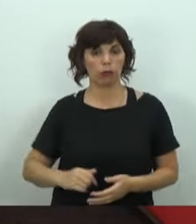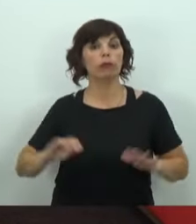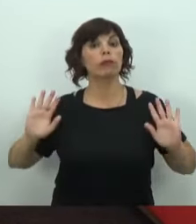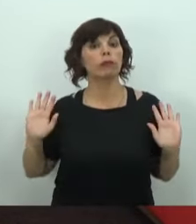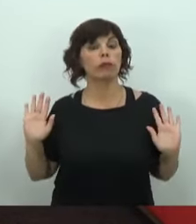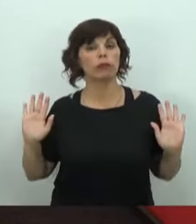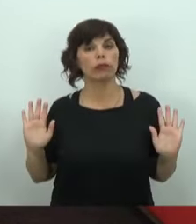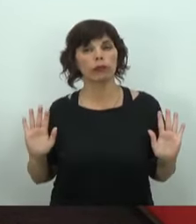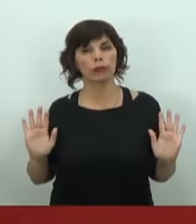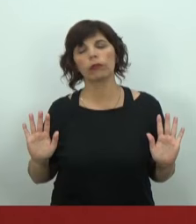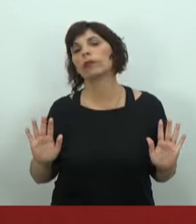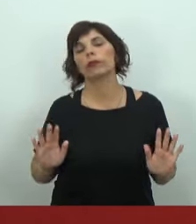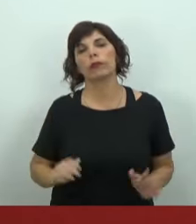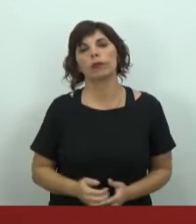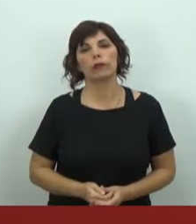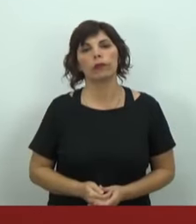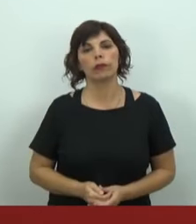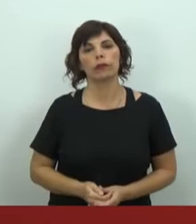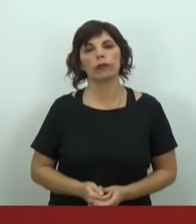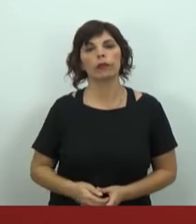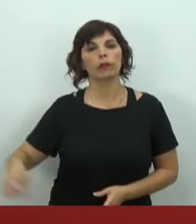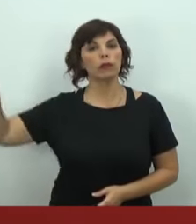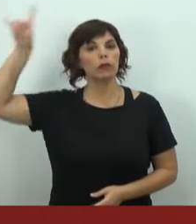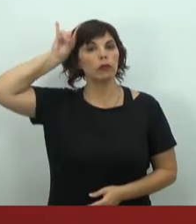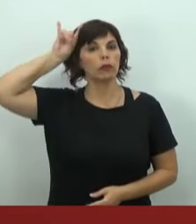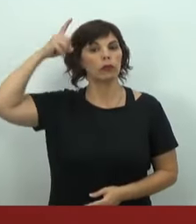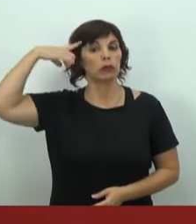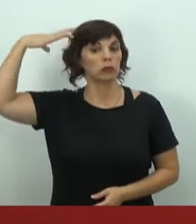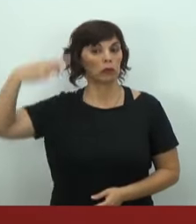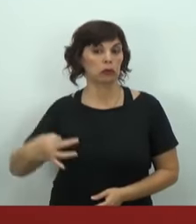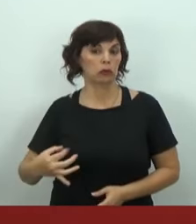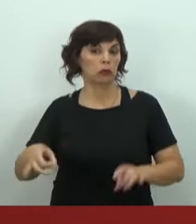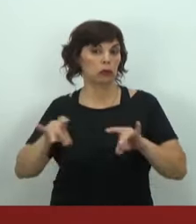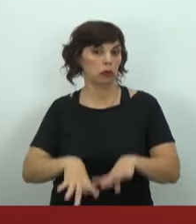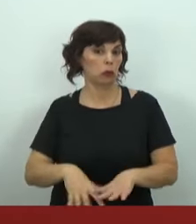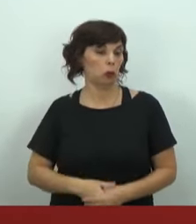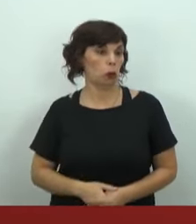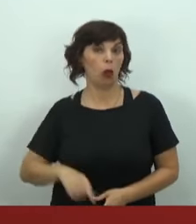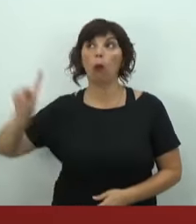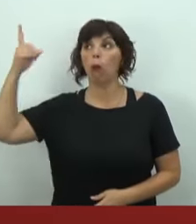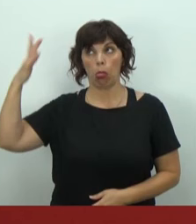Pero los demonios creen lo mismo, que existe Dios.